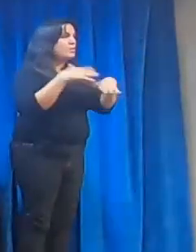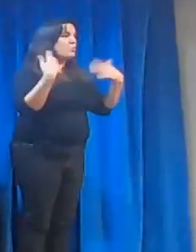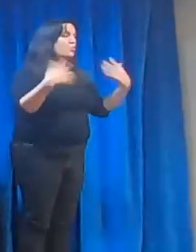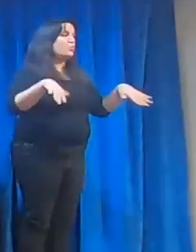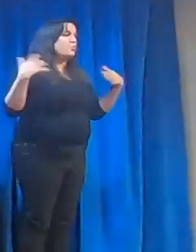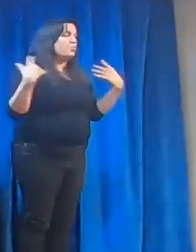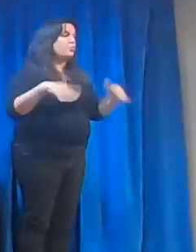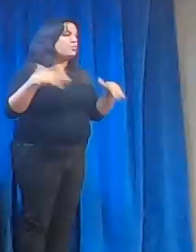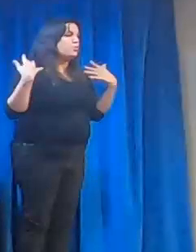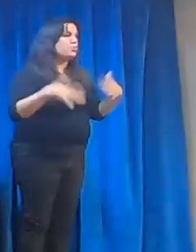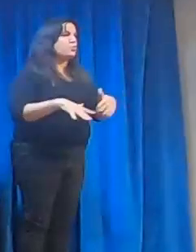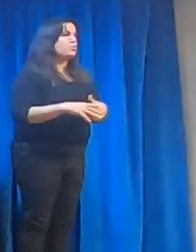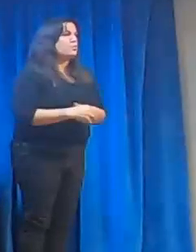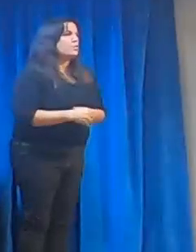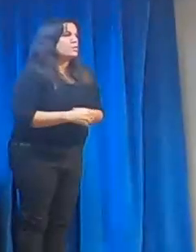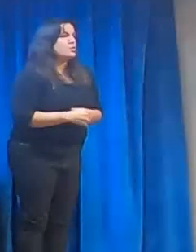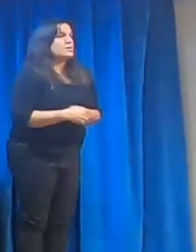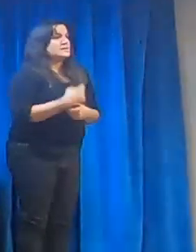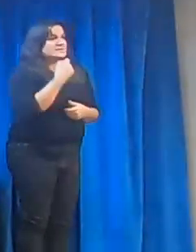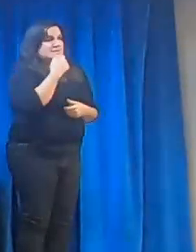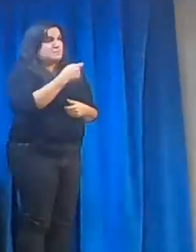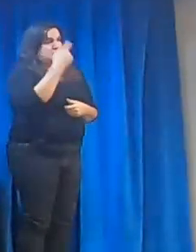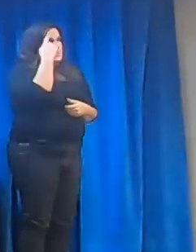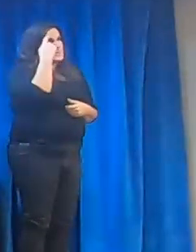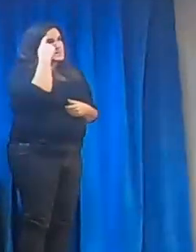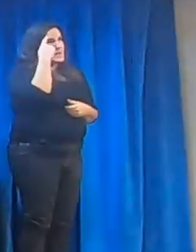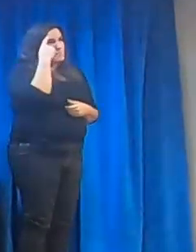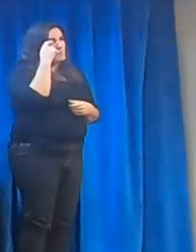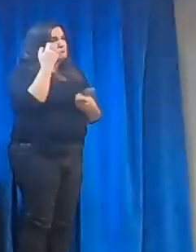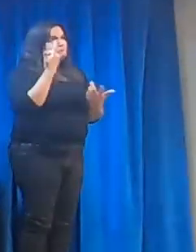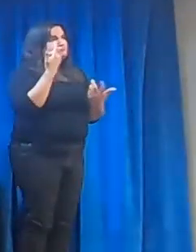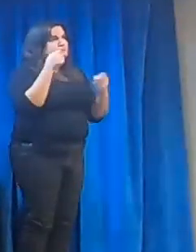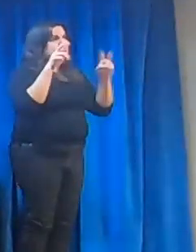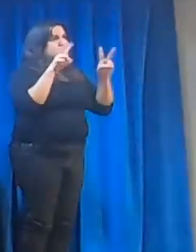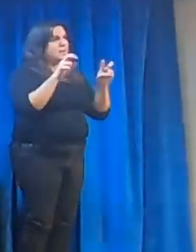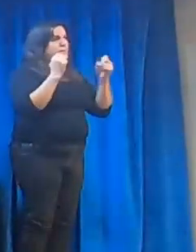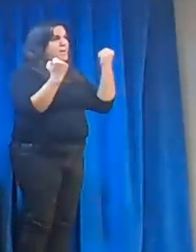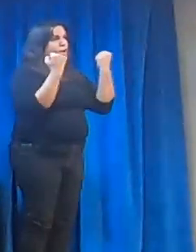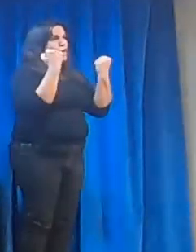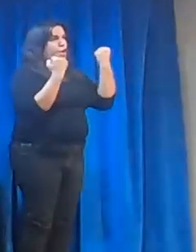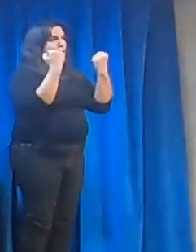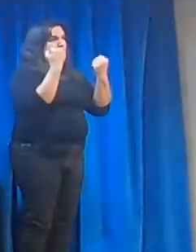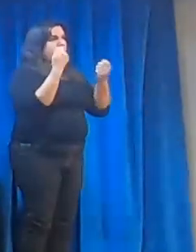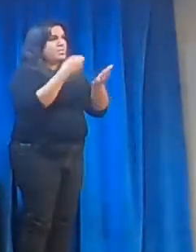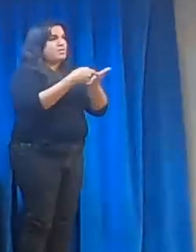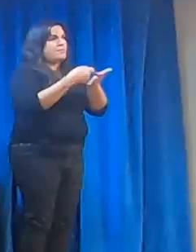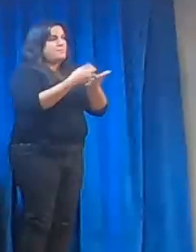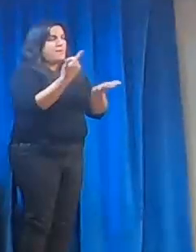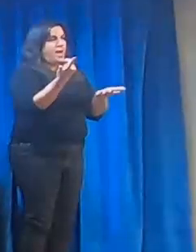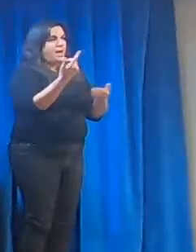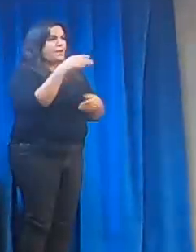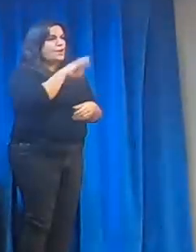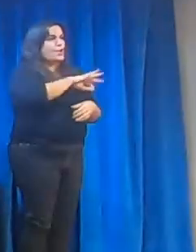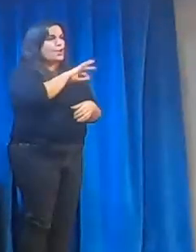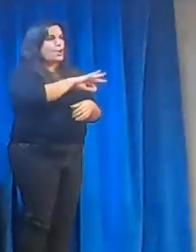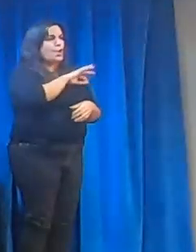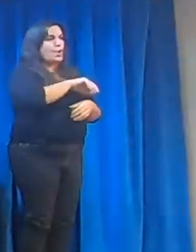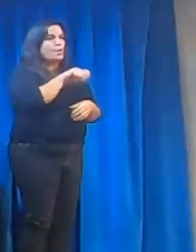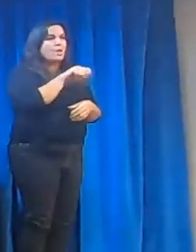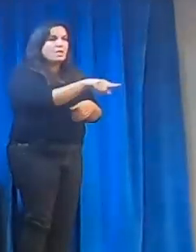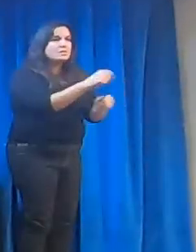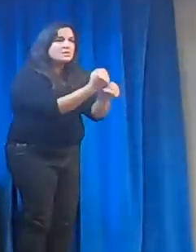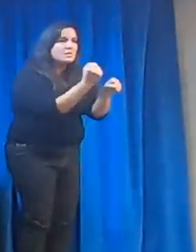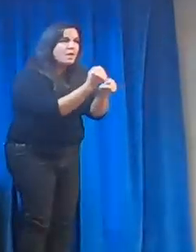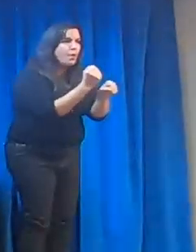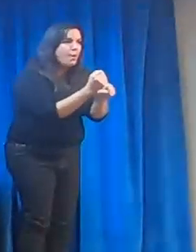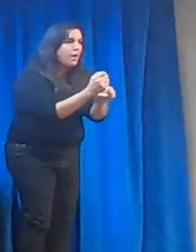valor inmenso si lo pensamos en la economía, ¿no? De pago a lo que se tendría que pagar todo ese trabajo, en